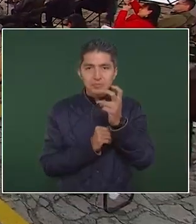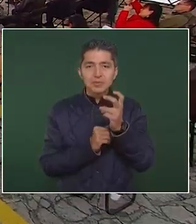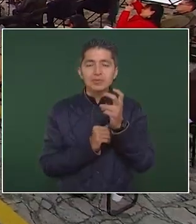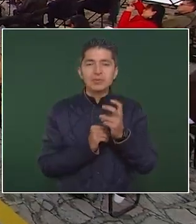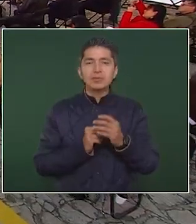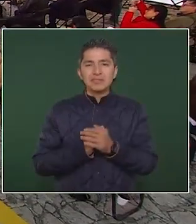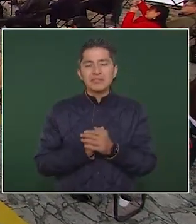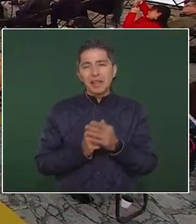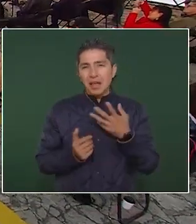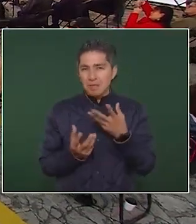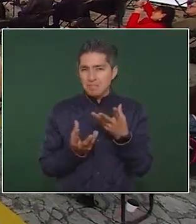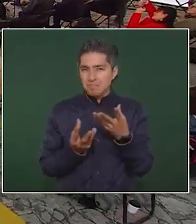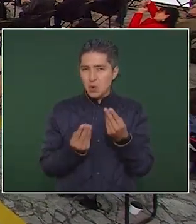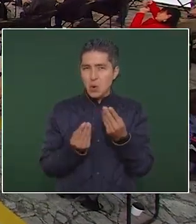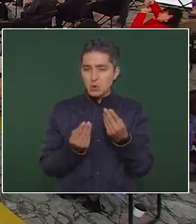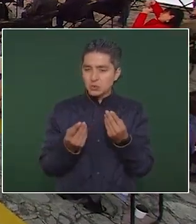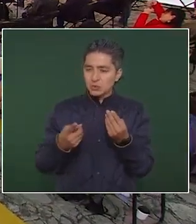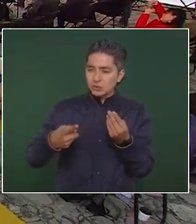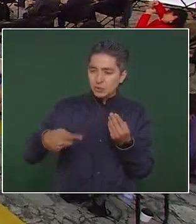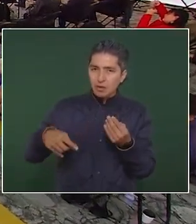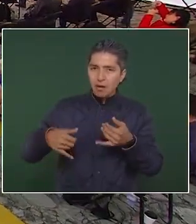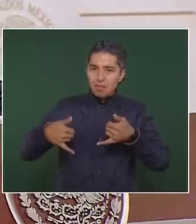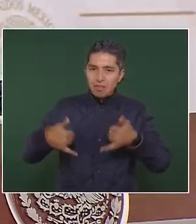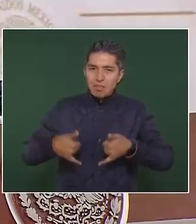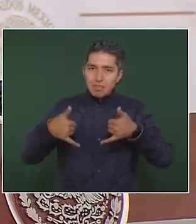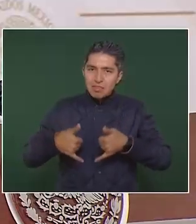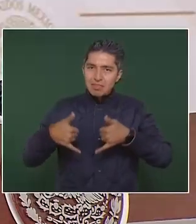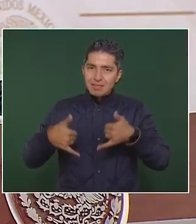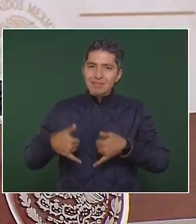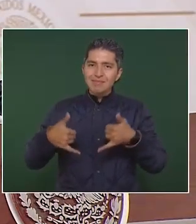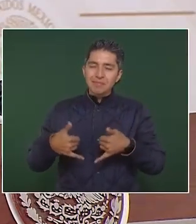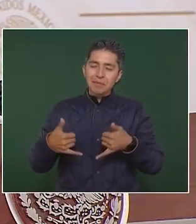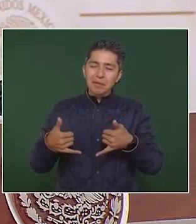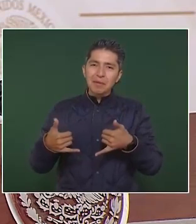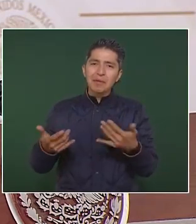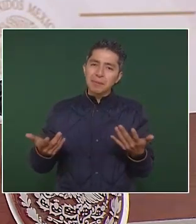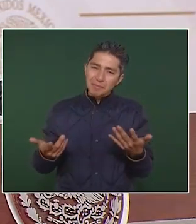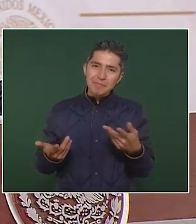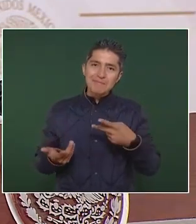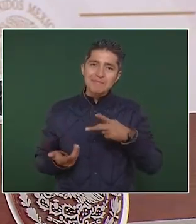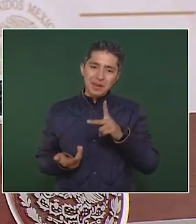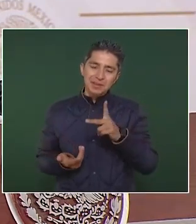ha habido resistencias. Afortunadamente,